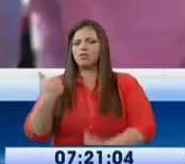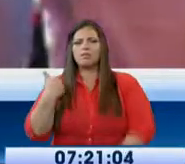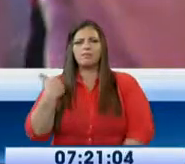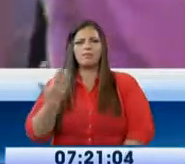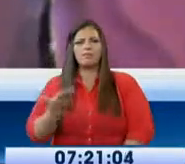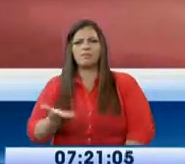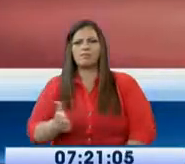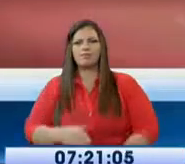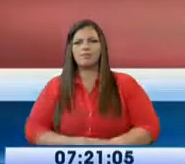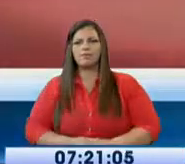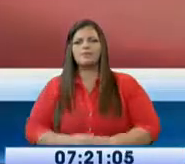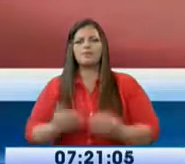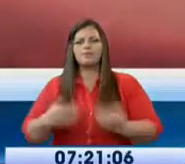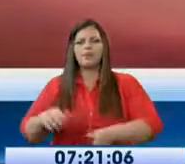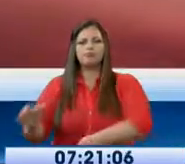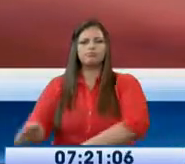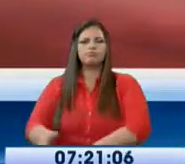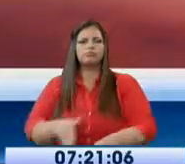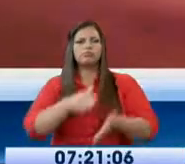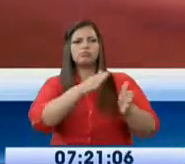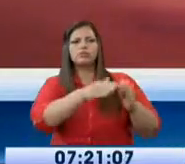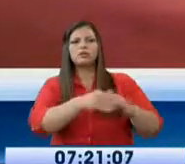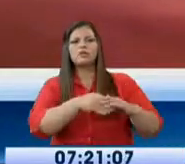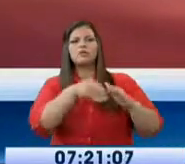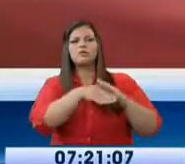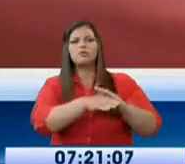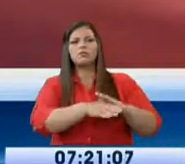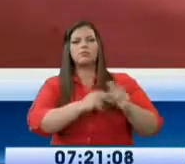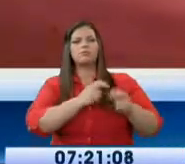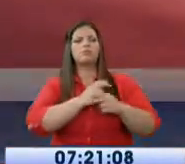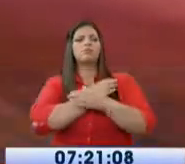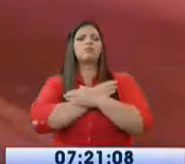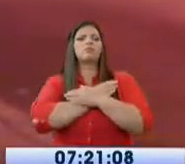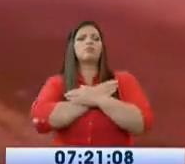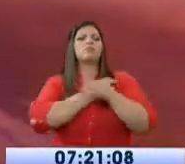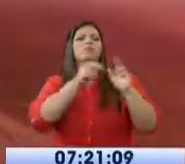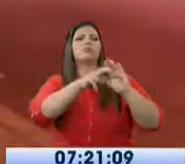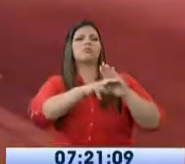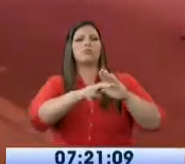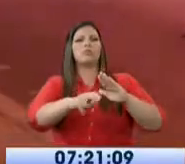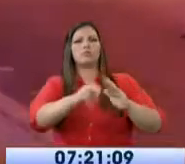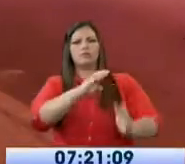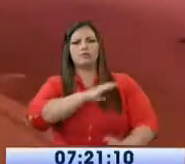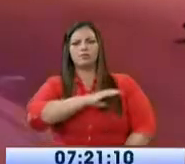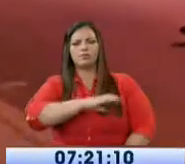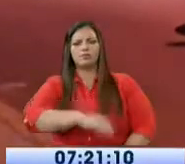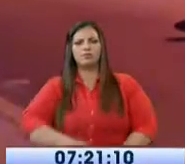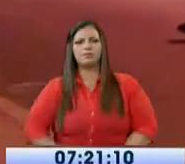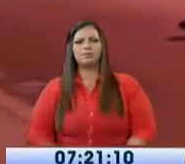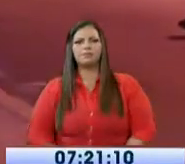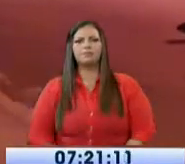fue trasladado a la morgue de la policía, informó Enrique Muñoz.